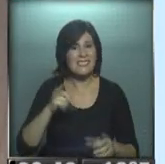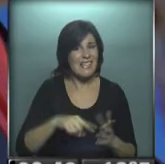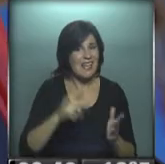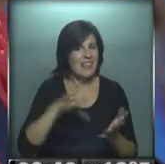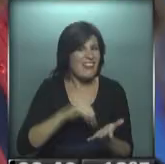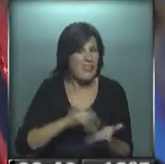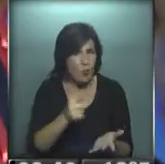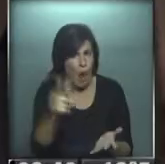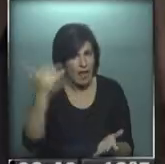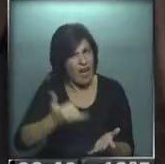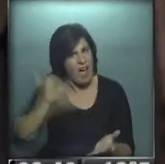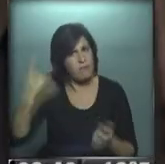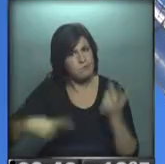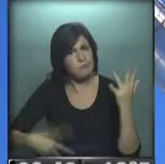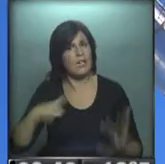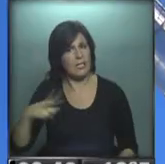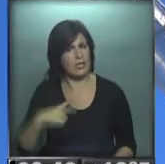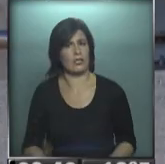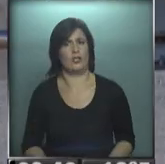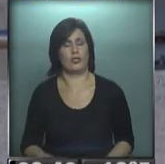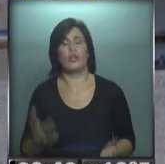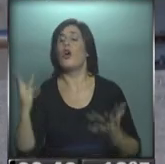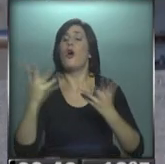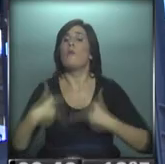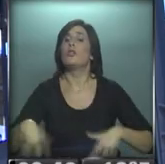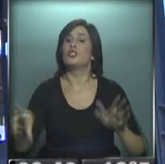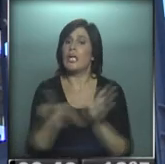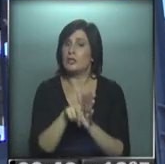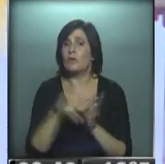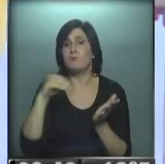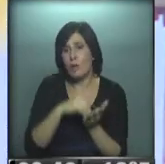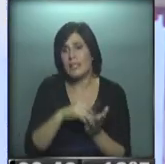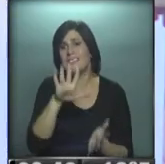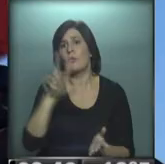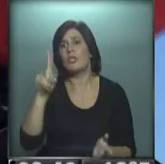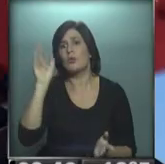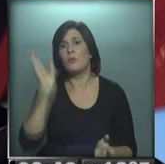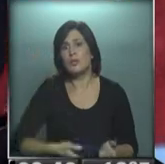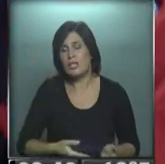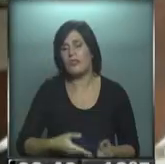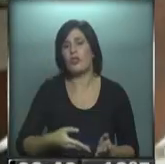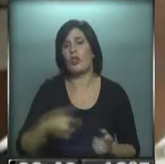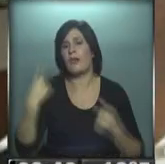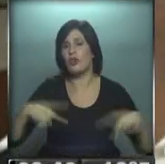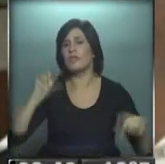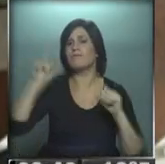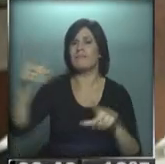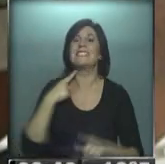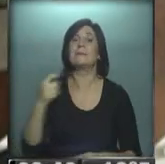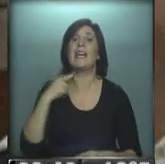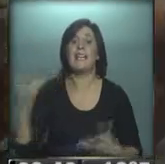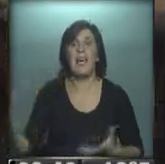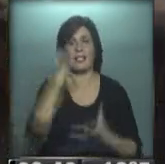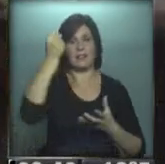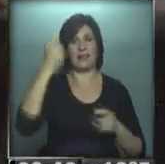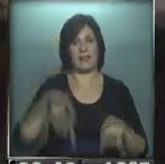El proyecto declaraba sujeto a expropiación el 51% de las acciones de YPF en poder de Repsol. Poco más